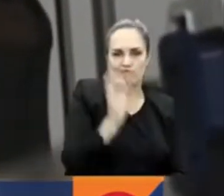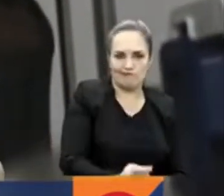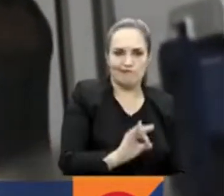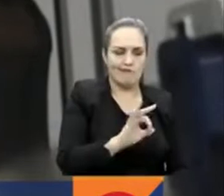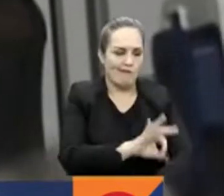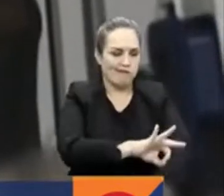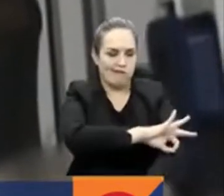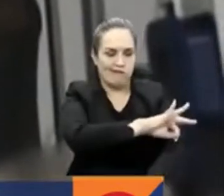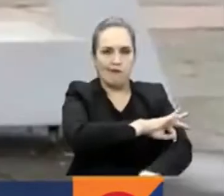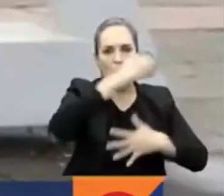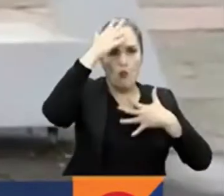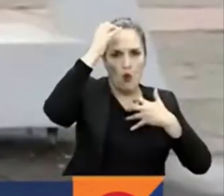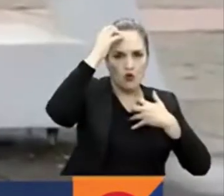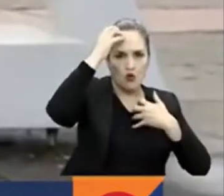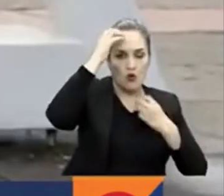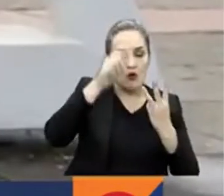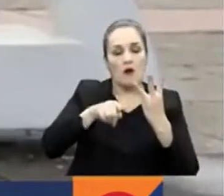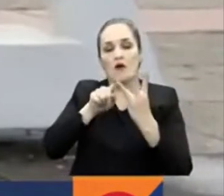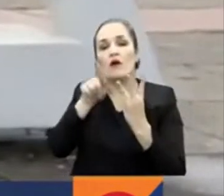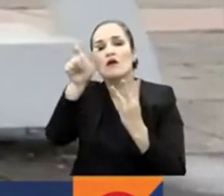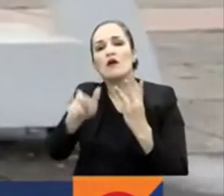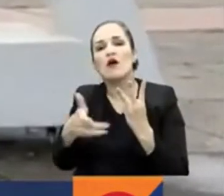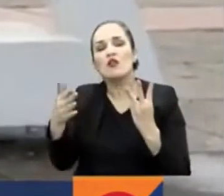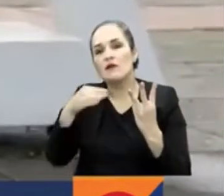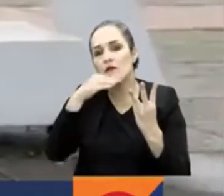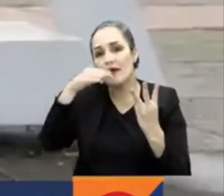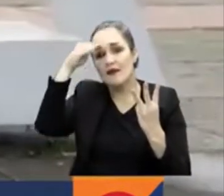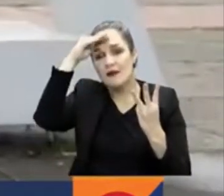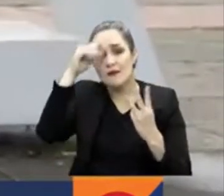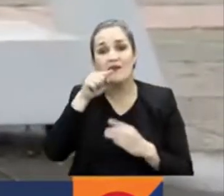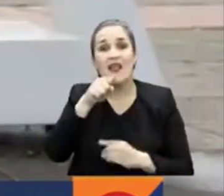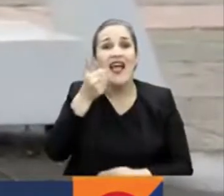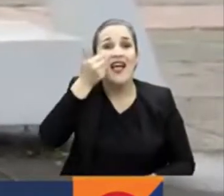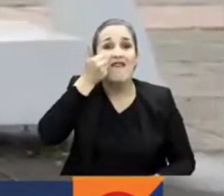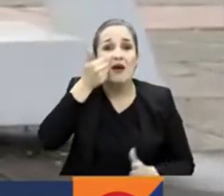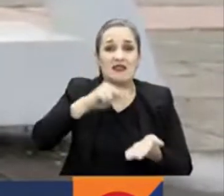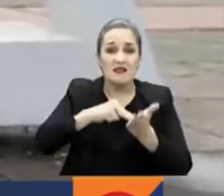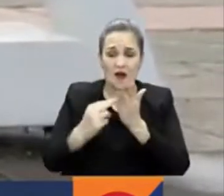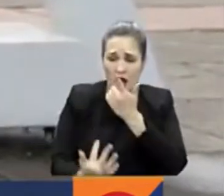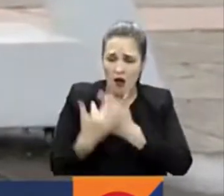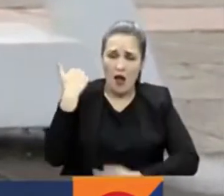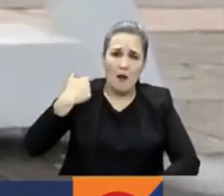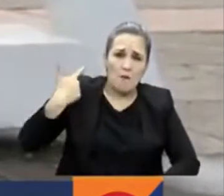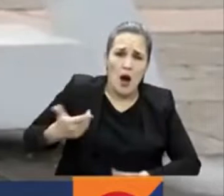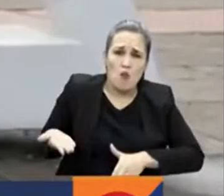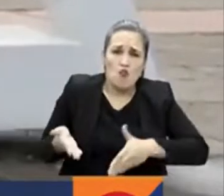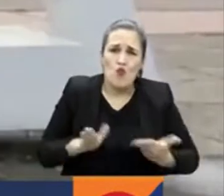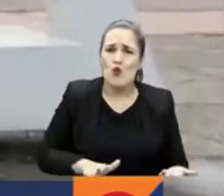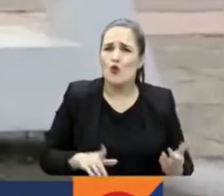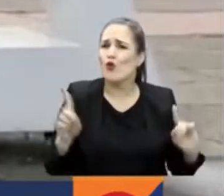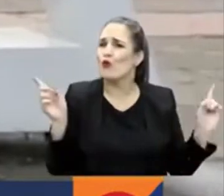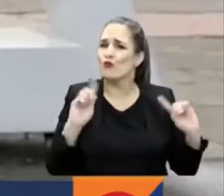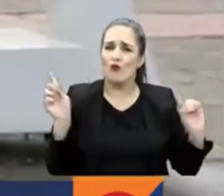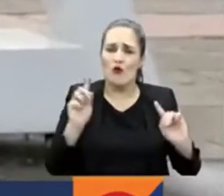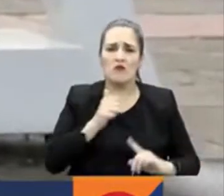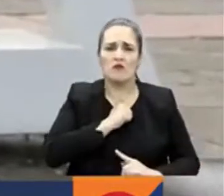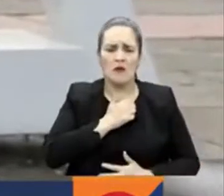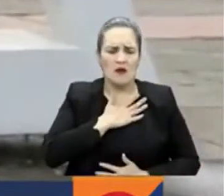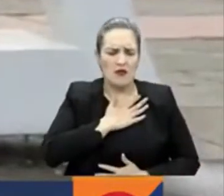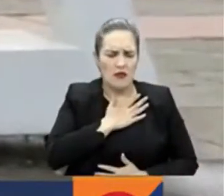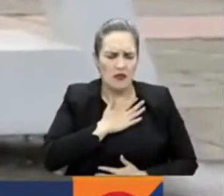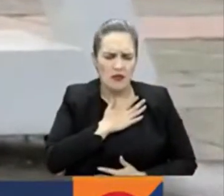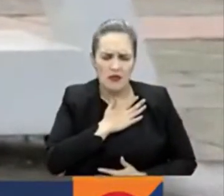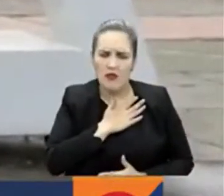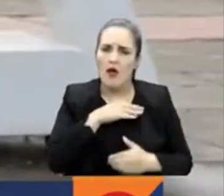un joven en Medellín. Esta es una enfermedad con una muy baja letalidad, que generalmente es autocontenida, eso significa que se